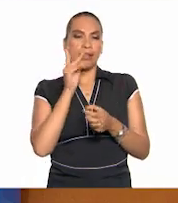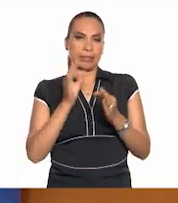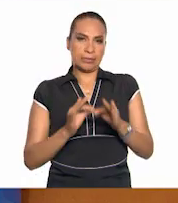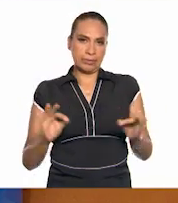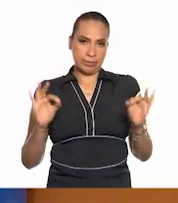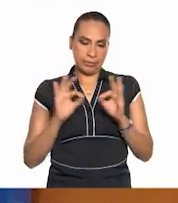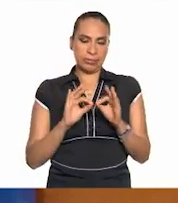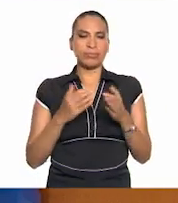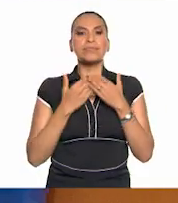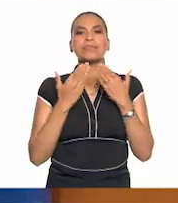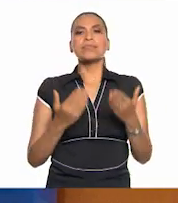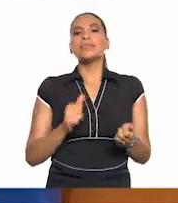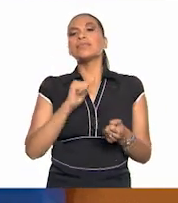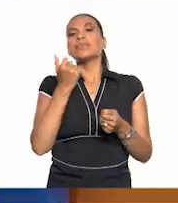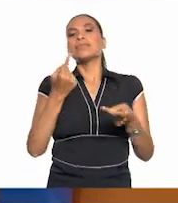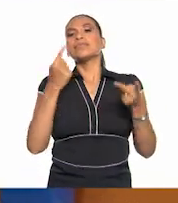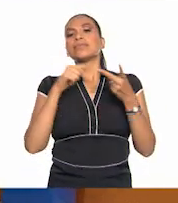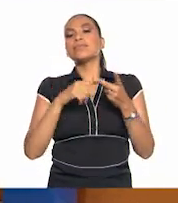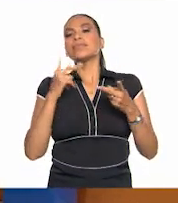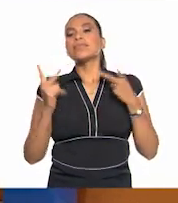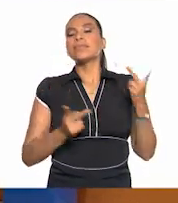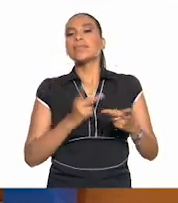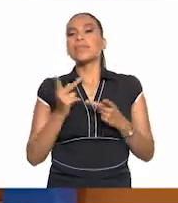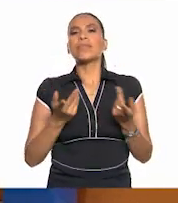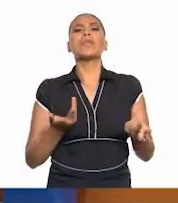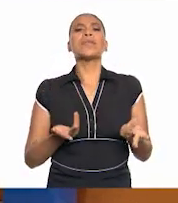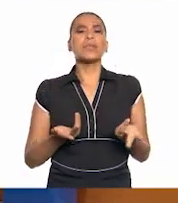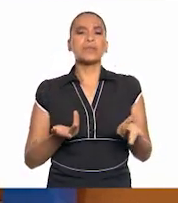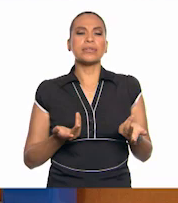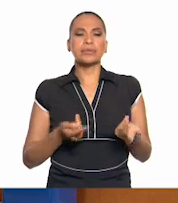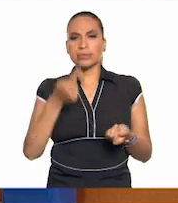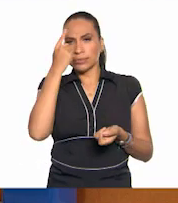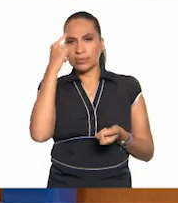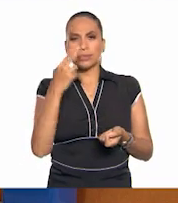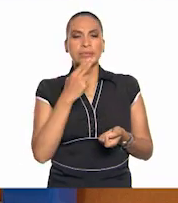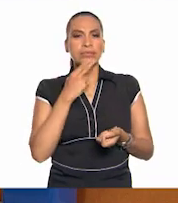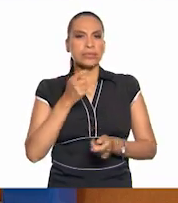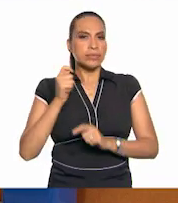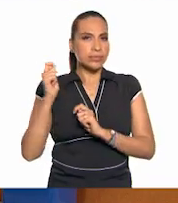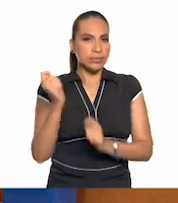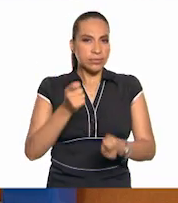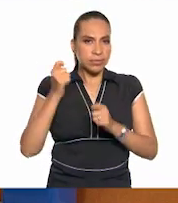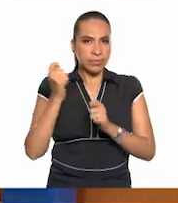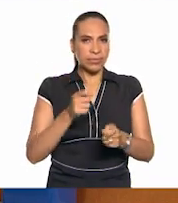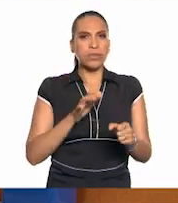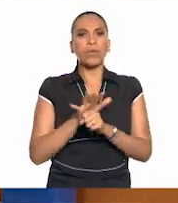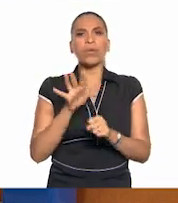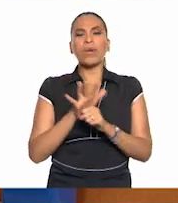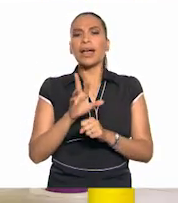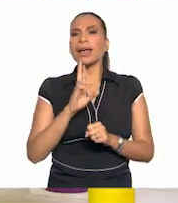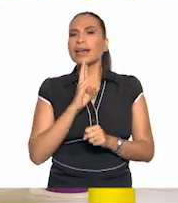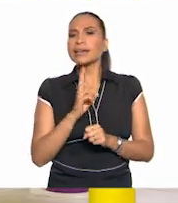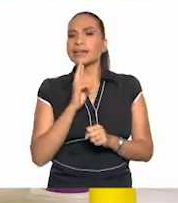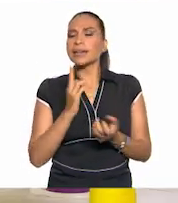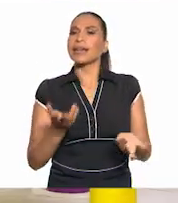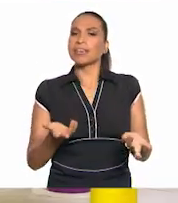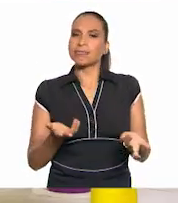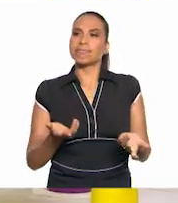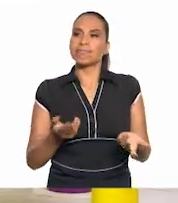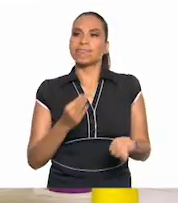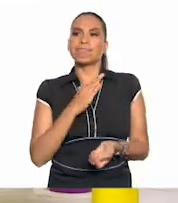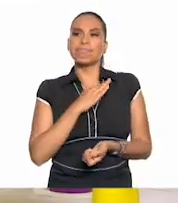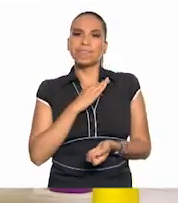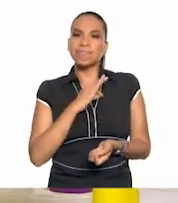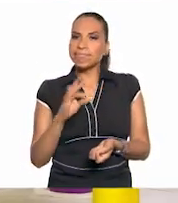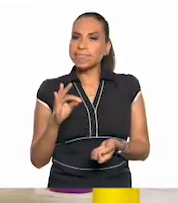Muy bien. Ahora, para la siguiente pregunta, que es, ¿para qué sirven las piñatas? ¿Cuál sería la respuesta? Ah, pues para